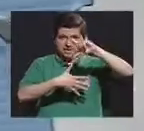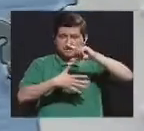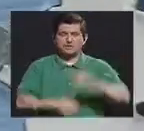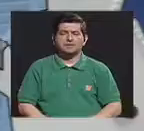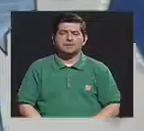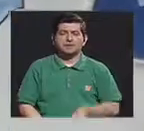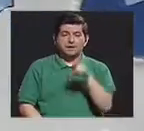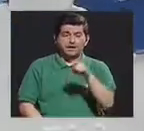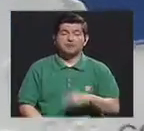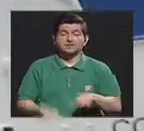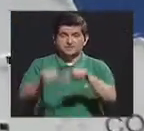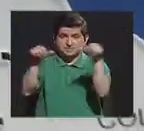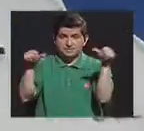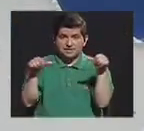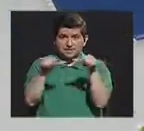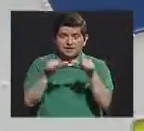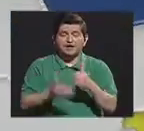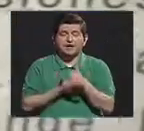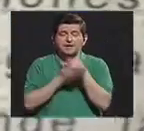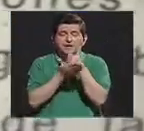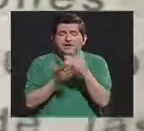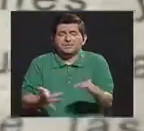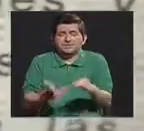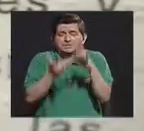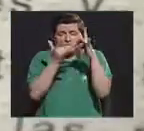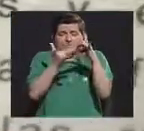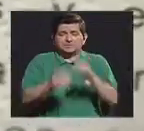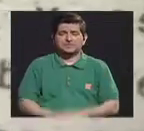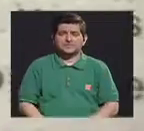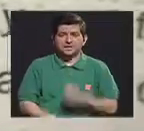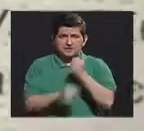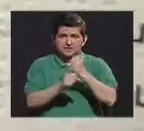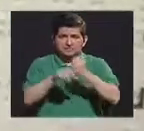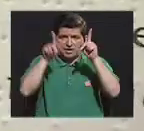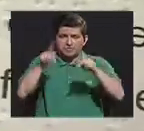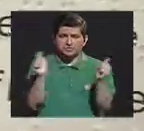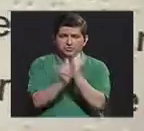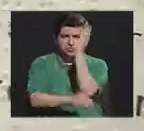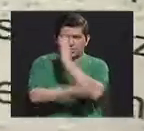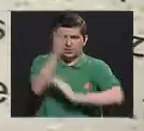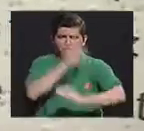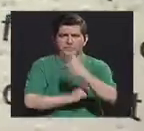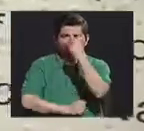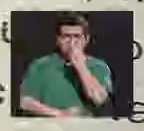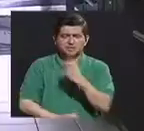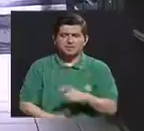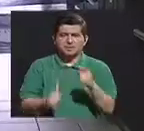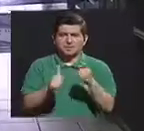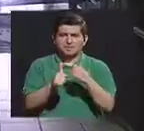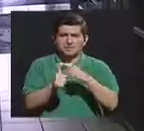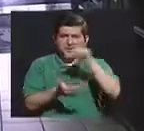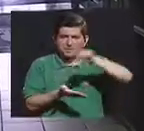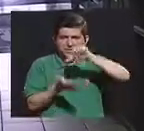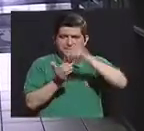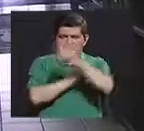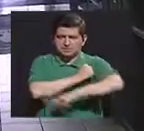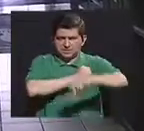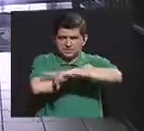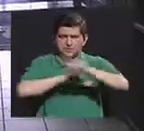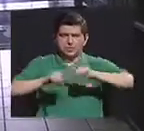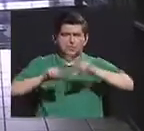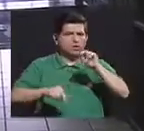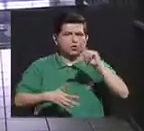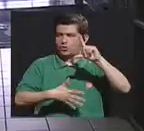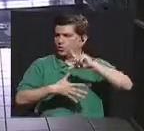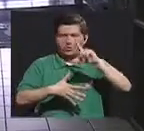órgano colaborador por excelencia porque se encarga de trabajar con personas con discapacidad y eso es el primer centro de este tipo en el país